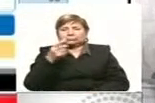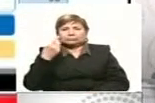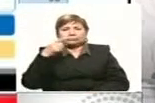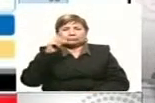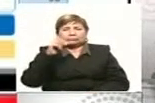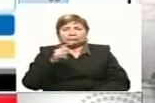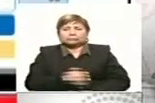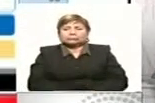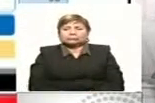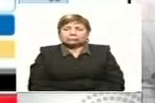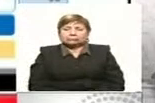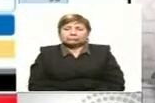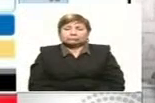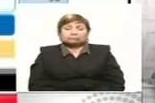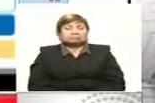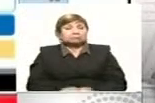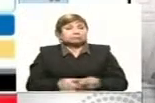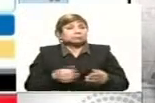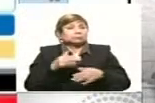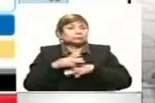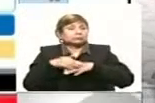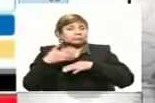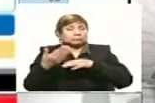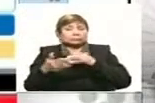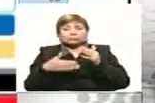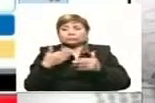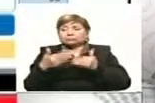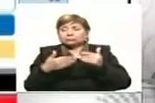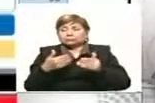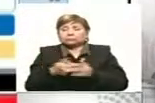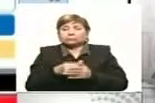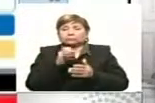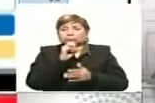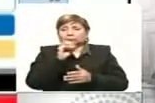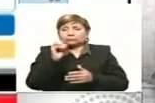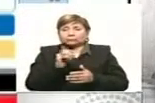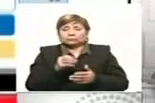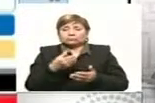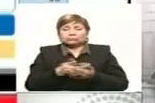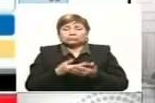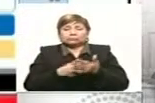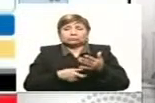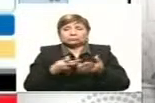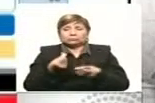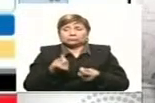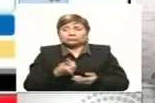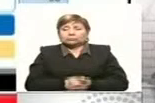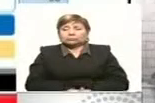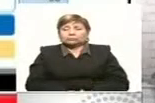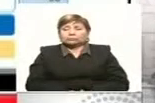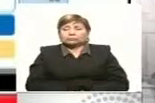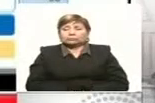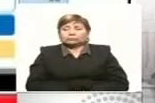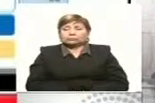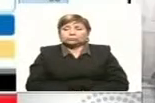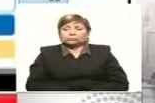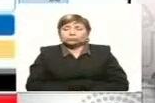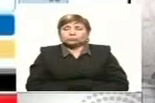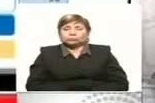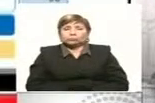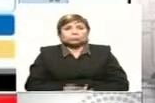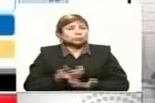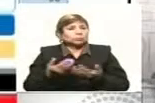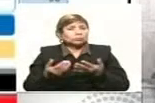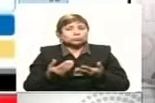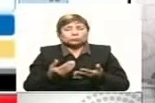millones, ¿no? Después hubo un porcentaje de ejecución presupuestal en la operación